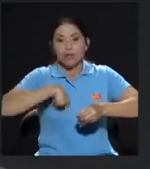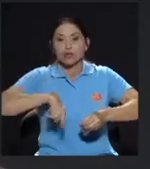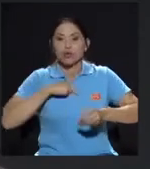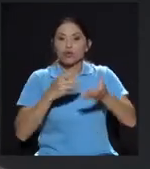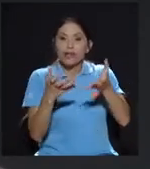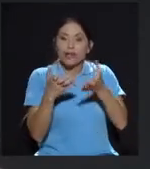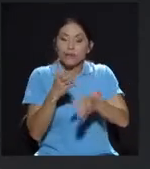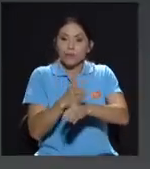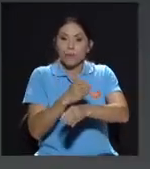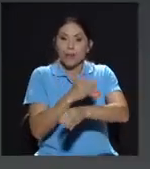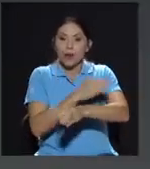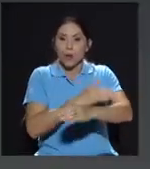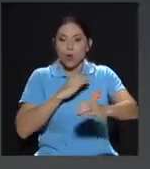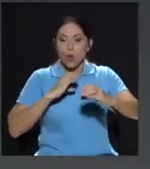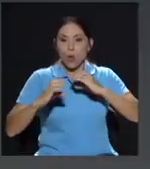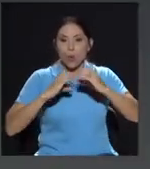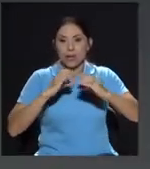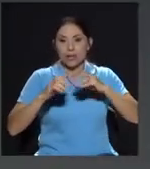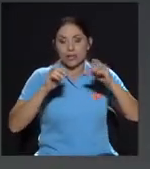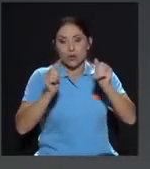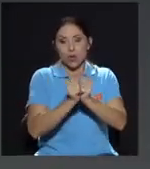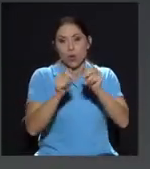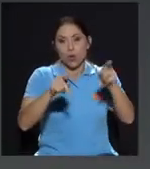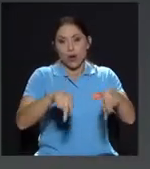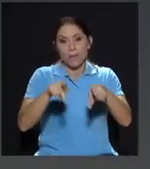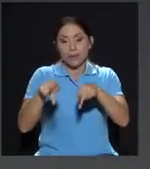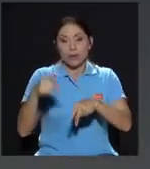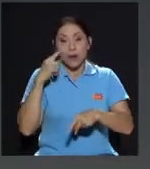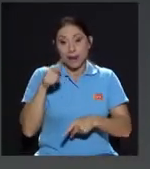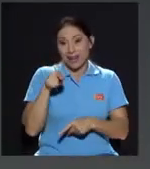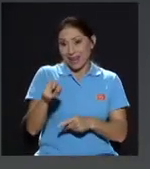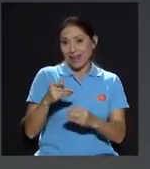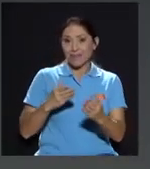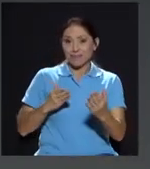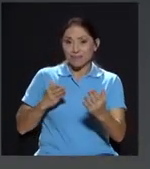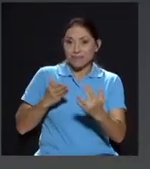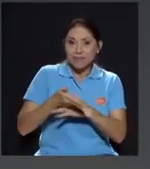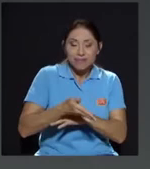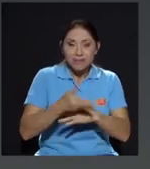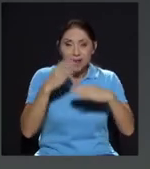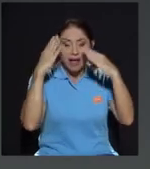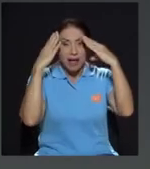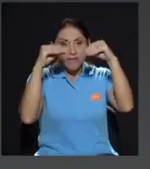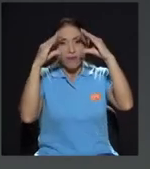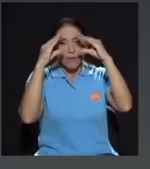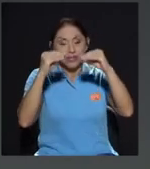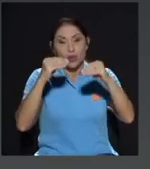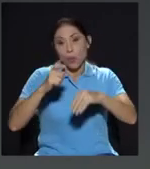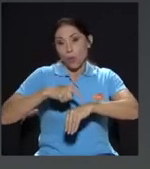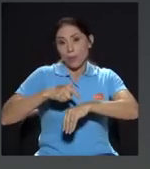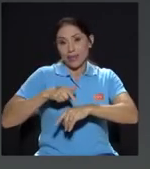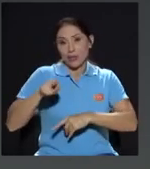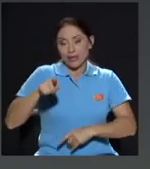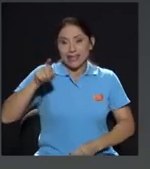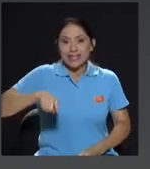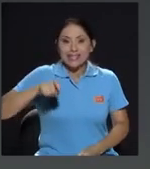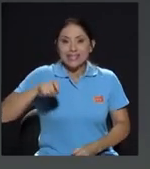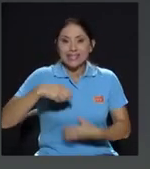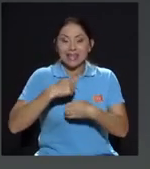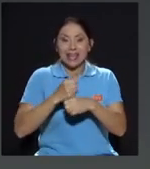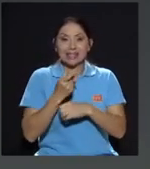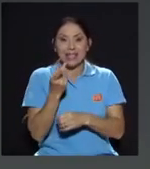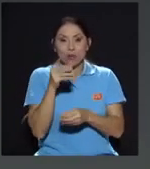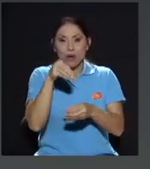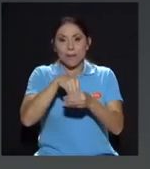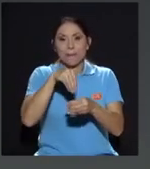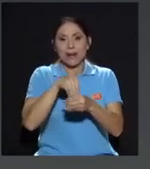con el ciudadano para que pueda tener accesibilidad a información cuando él necesita hacer una inversión porque ya le